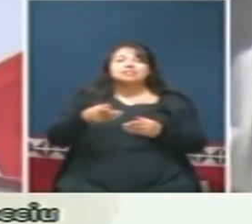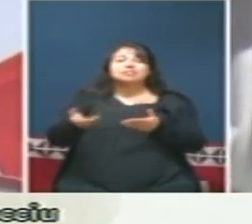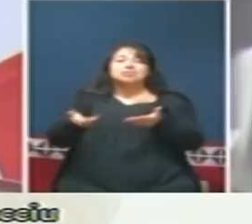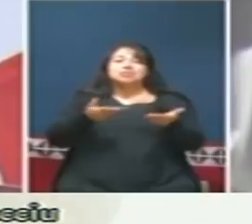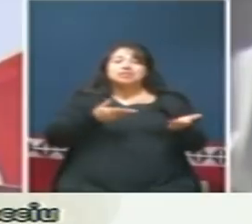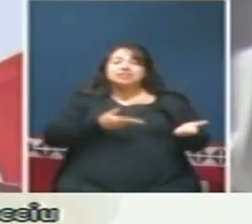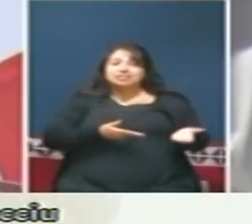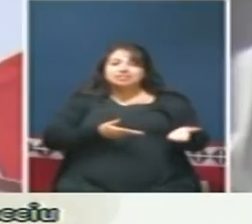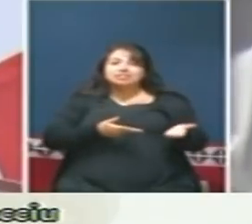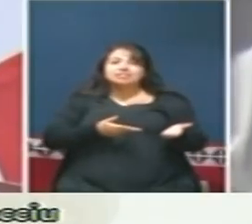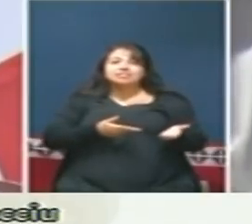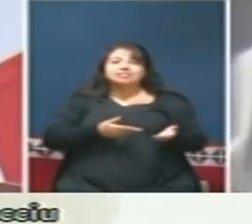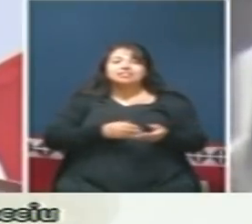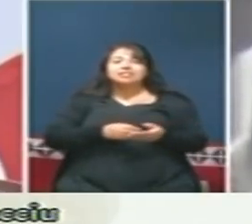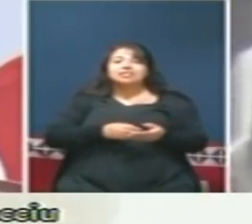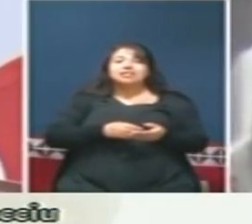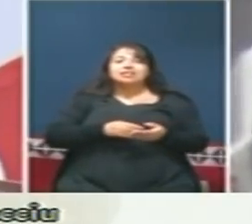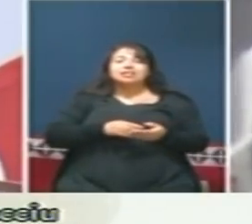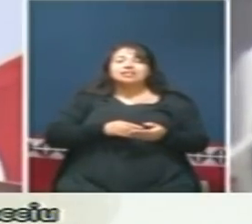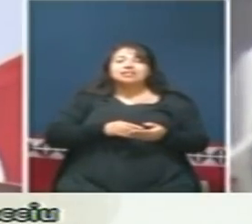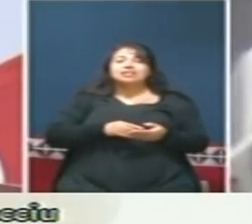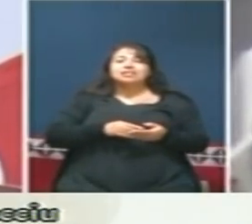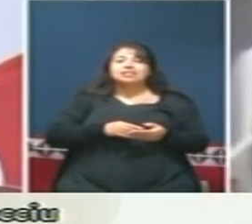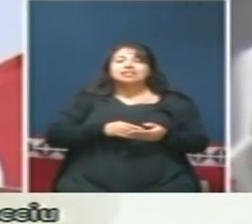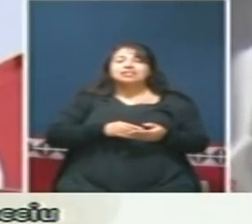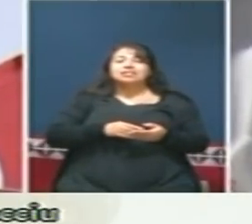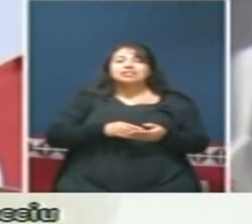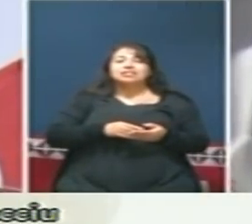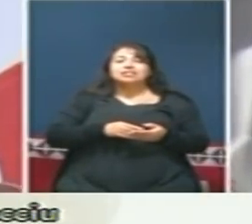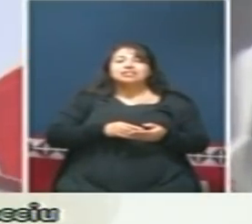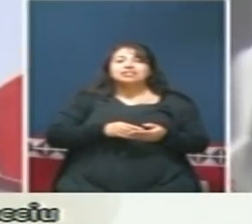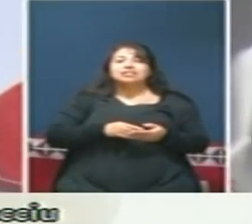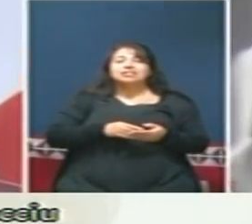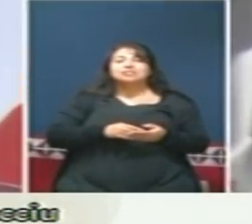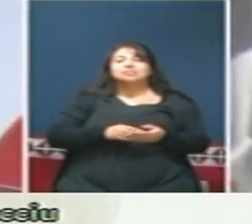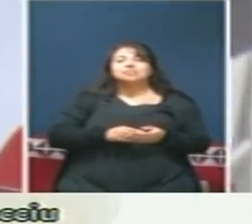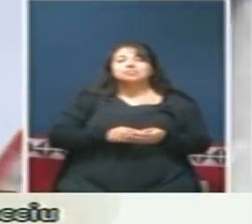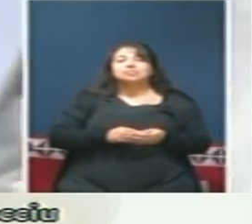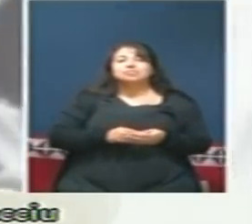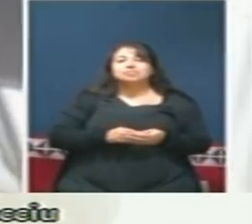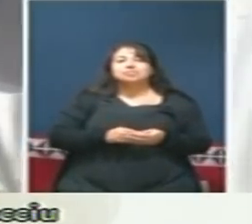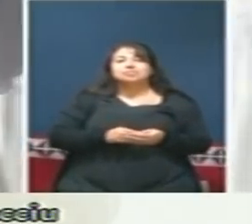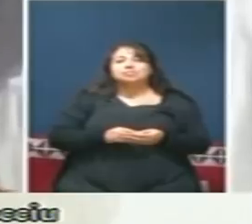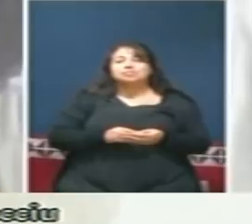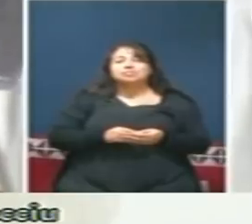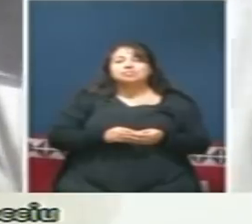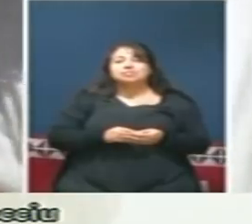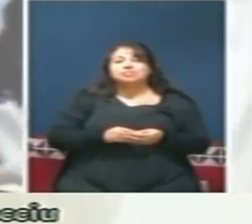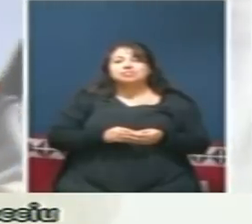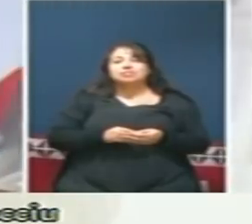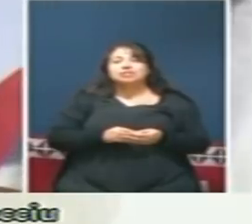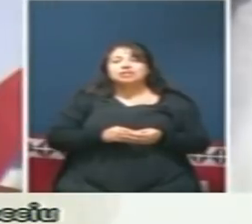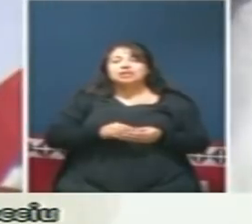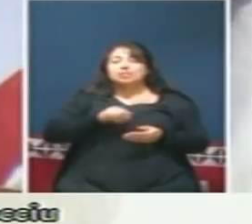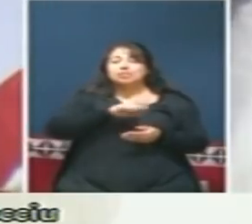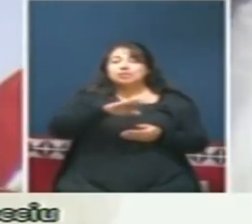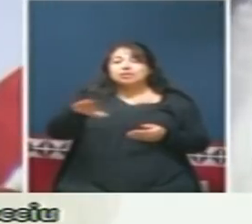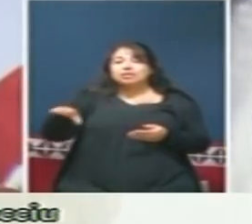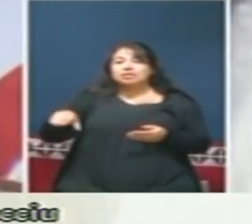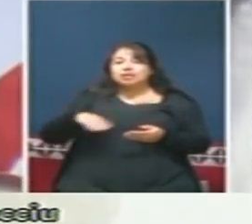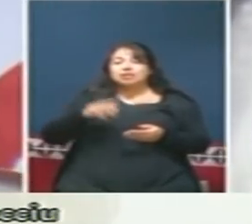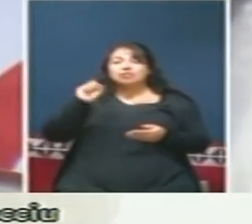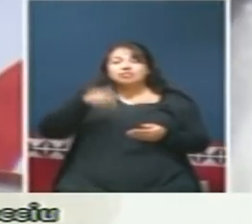et aussi les autres, me paraît que sont les familiales des diocèses de